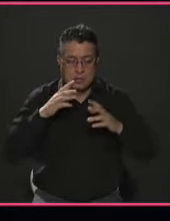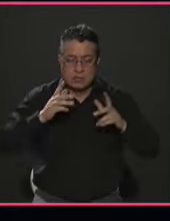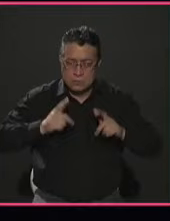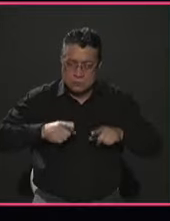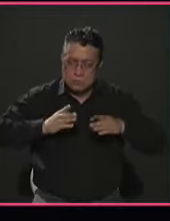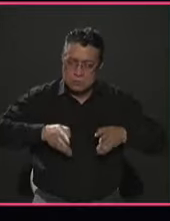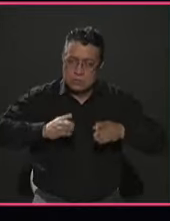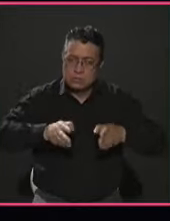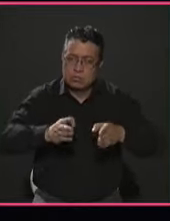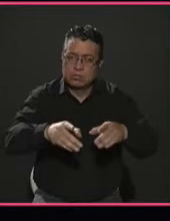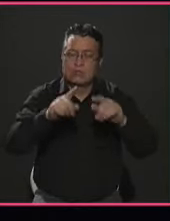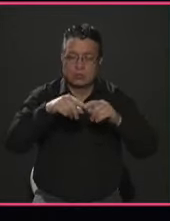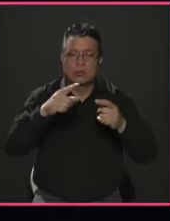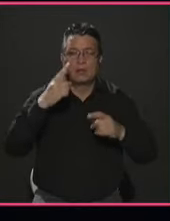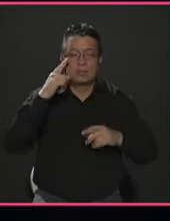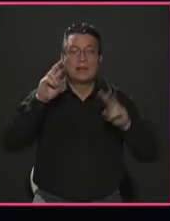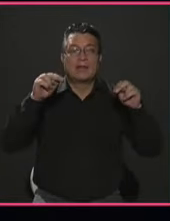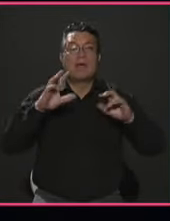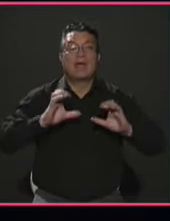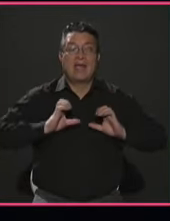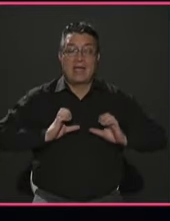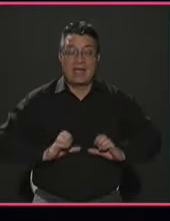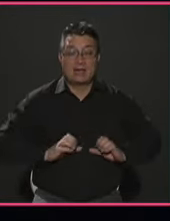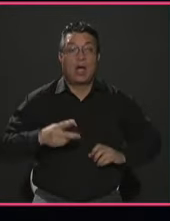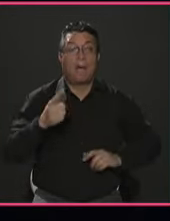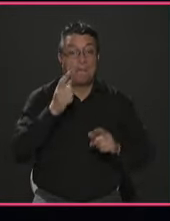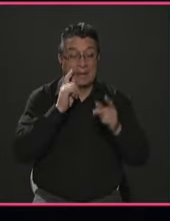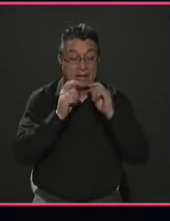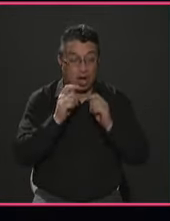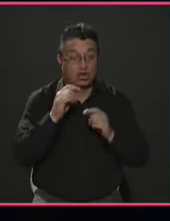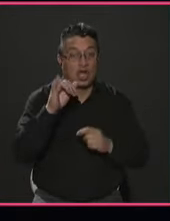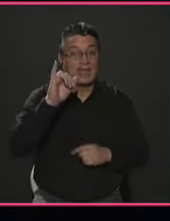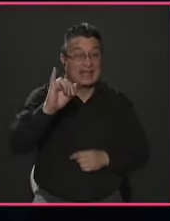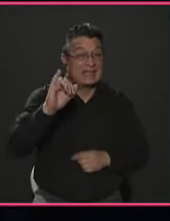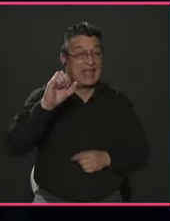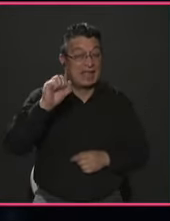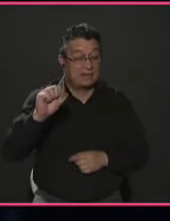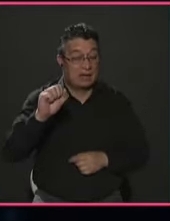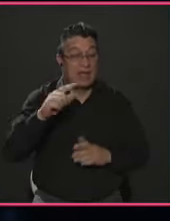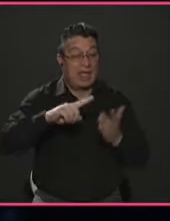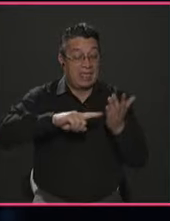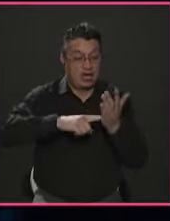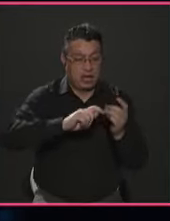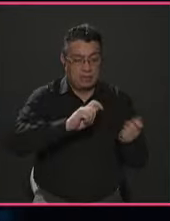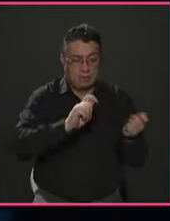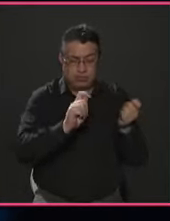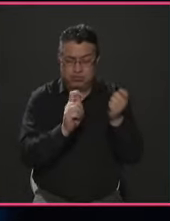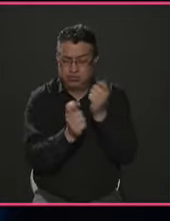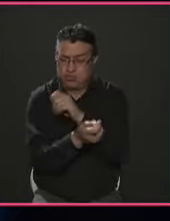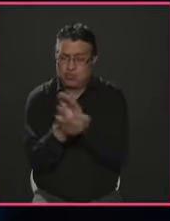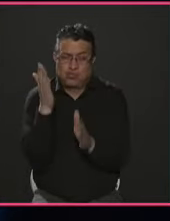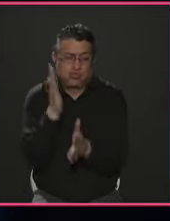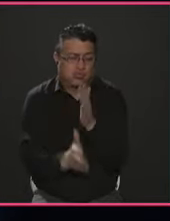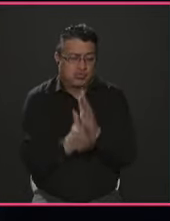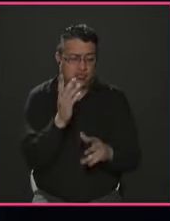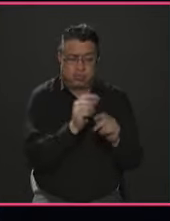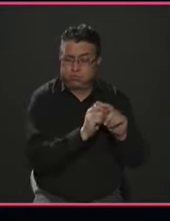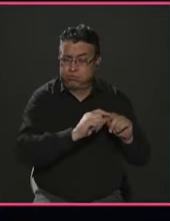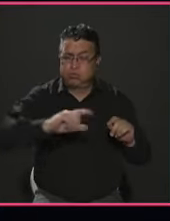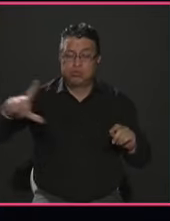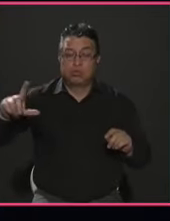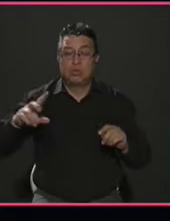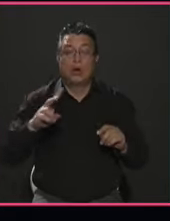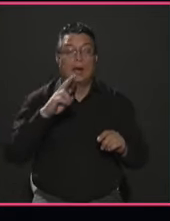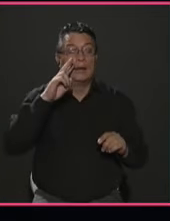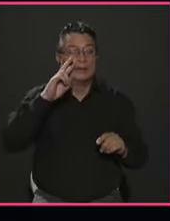éticos no hay nada más peligroso que un Inteligencia artificial una tecnología que evoluciona a pasos exponenciales sin